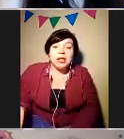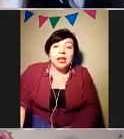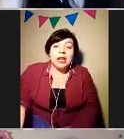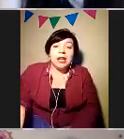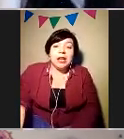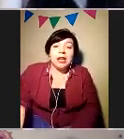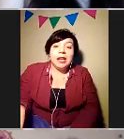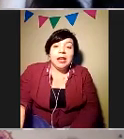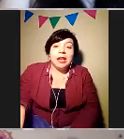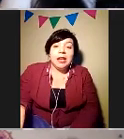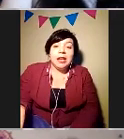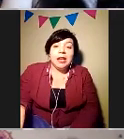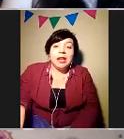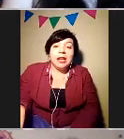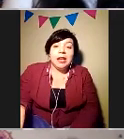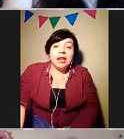Sí.